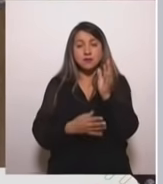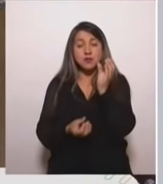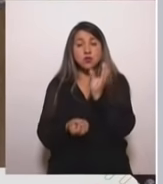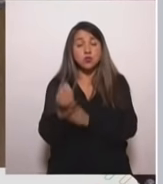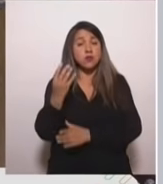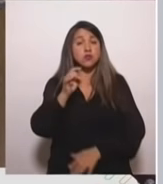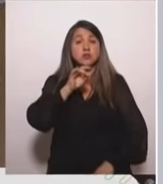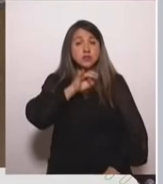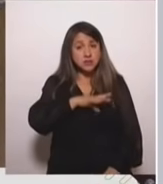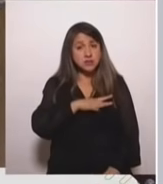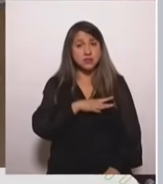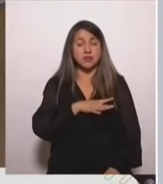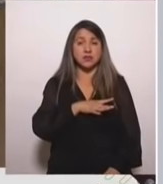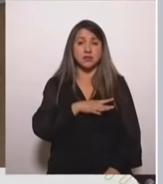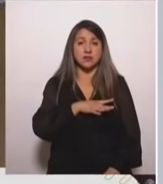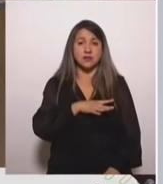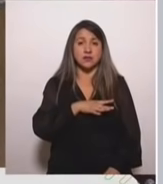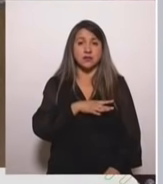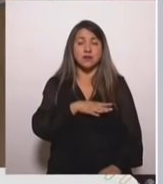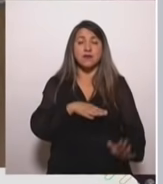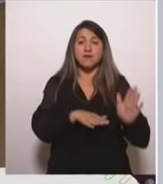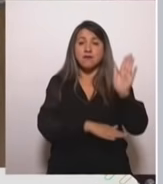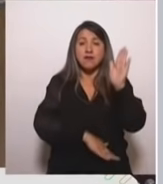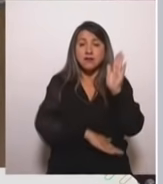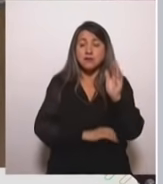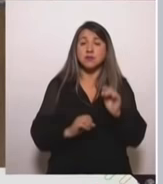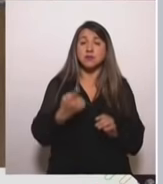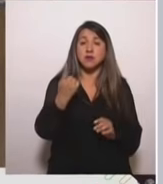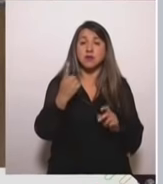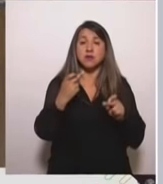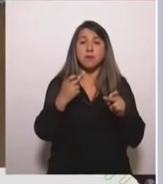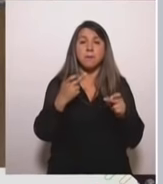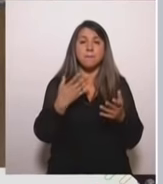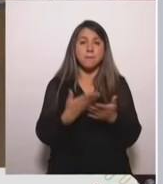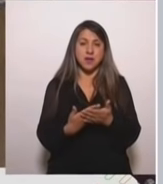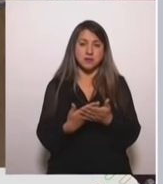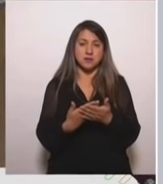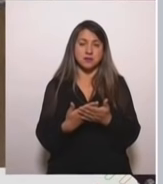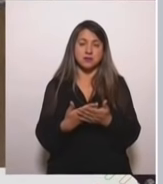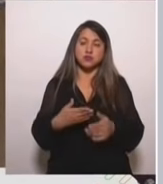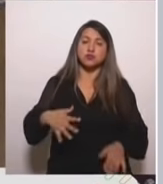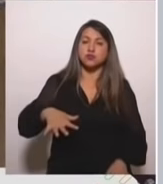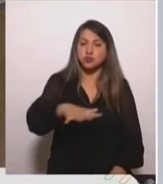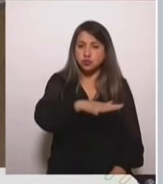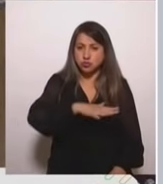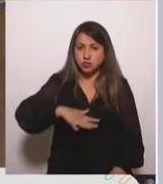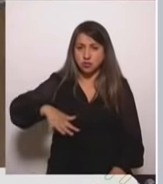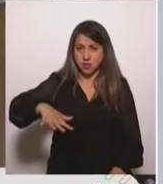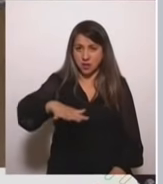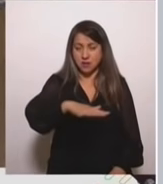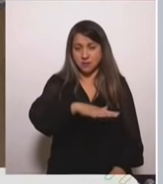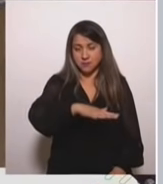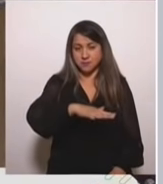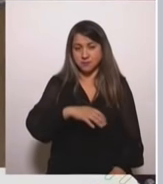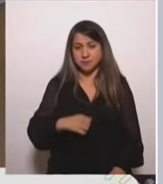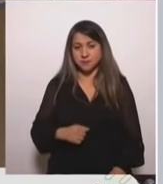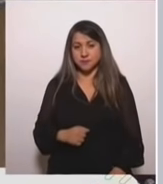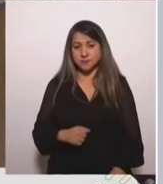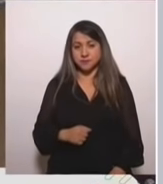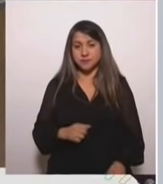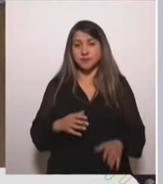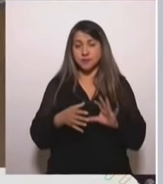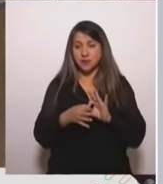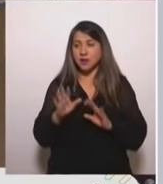acogido institucionalmente también por el órgano que ejerce hasta el día de hoy, ojo, el